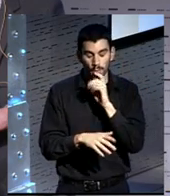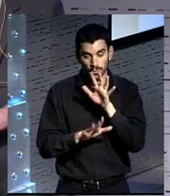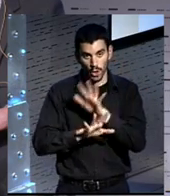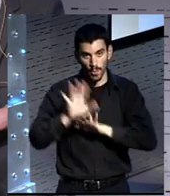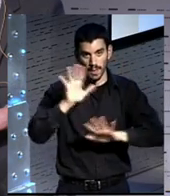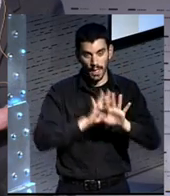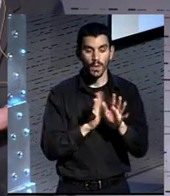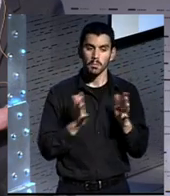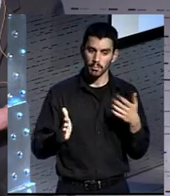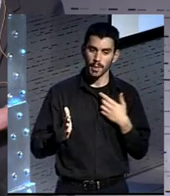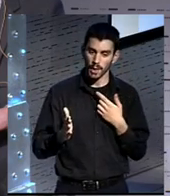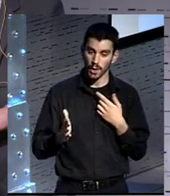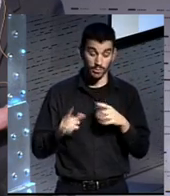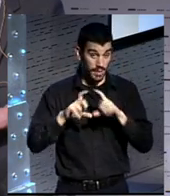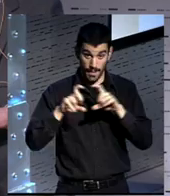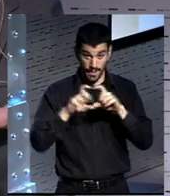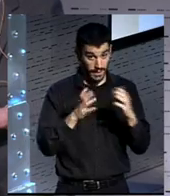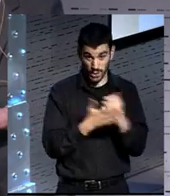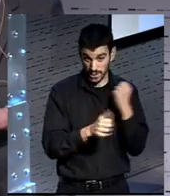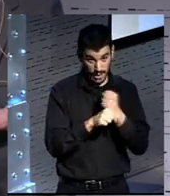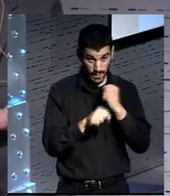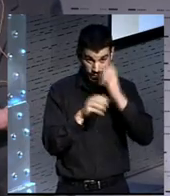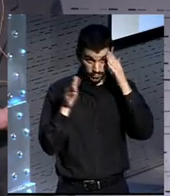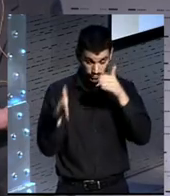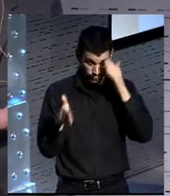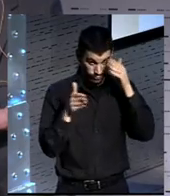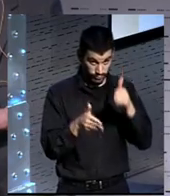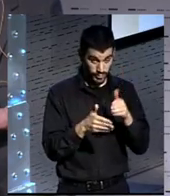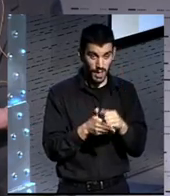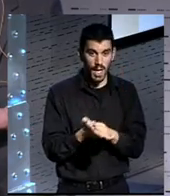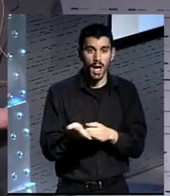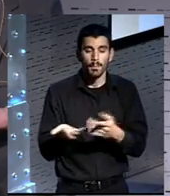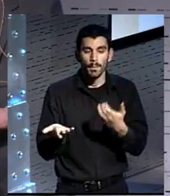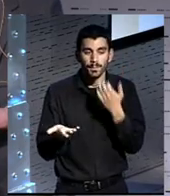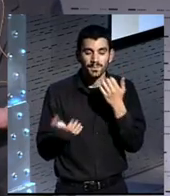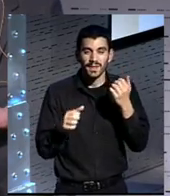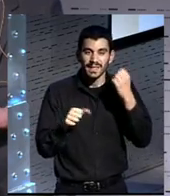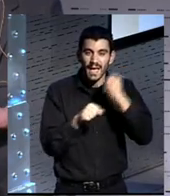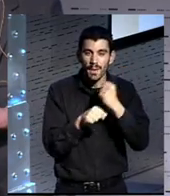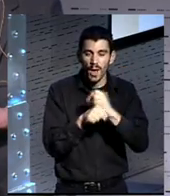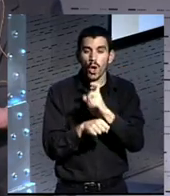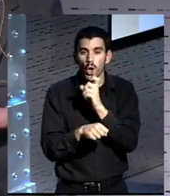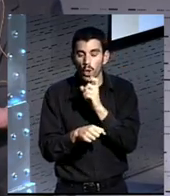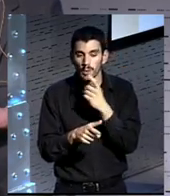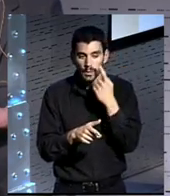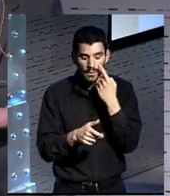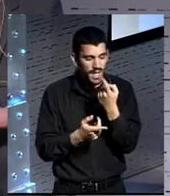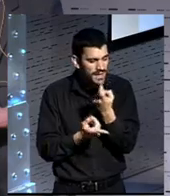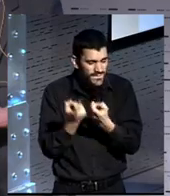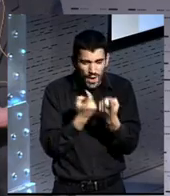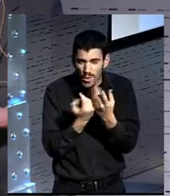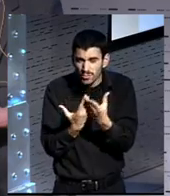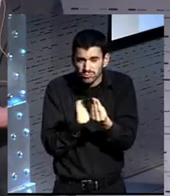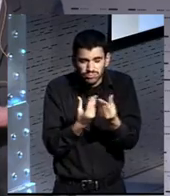es algo en el que estamos todas las entidades trabajando ya. Es cómo entender, cómo manejar ese volumen inmenso también de información, de datos,